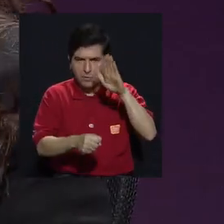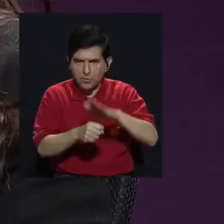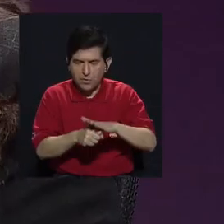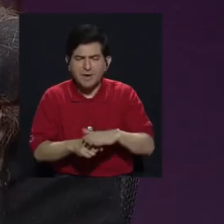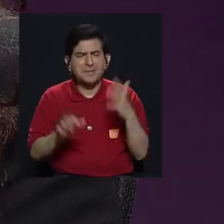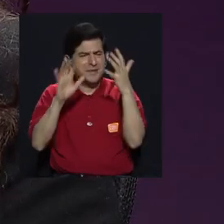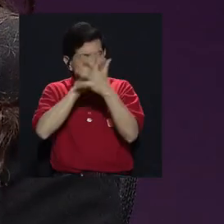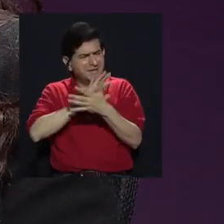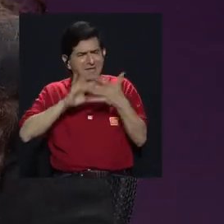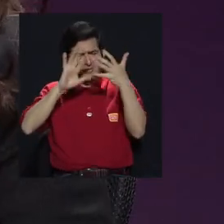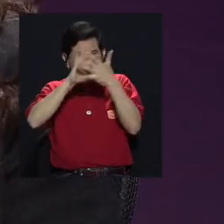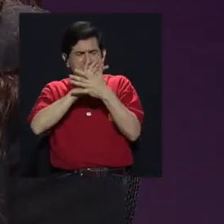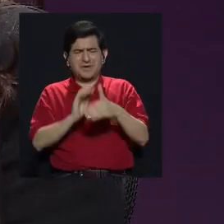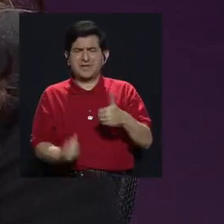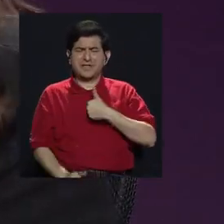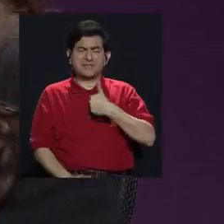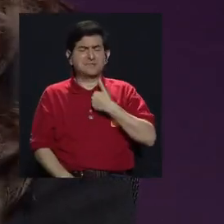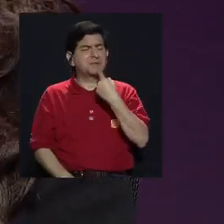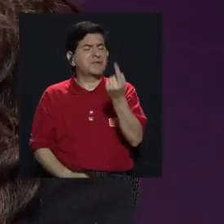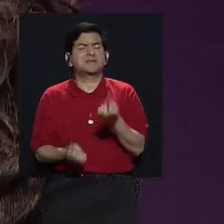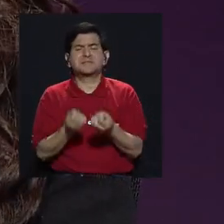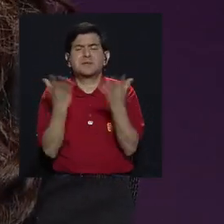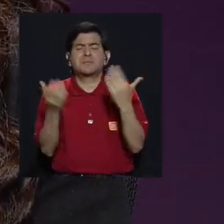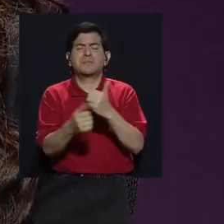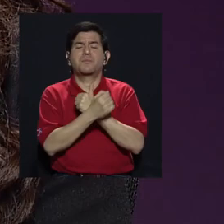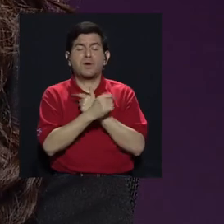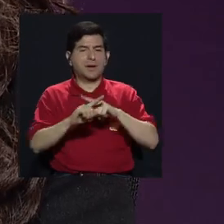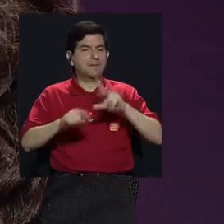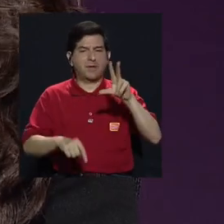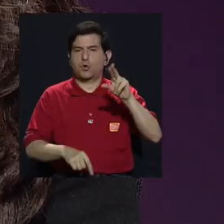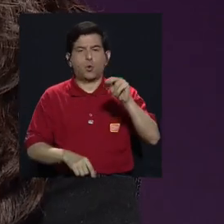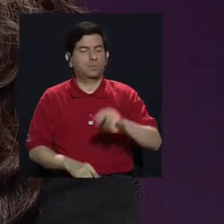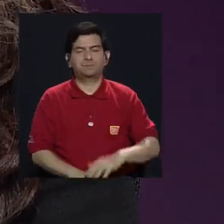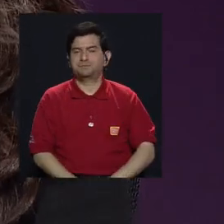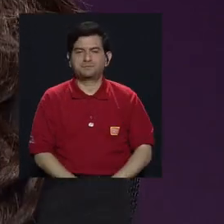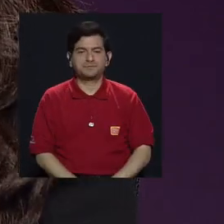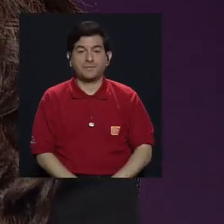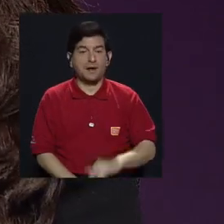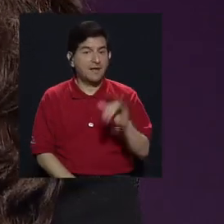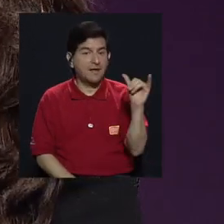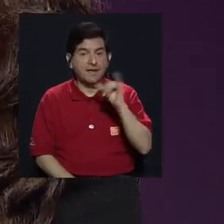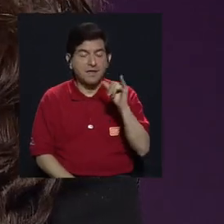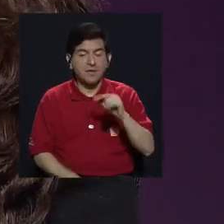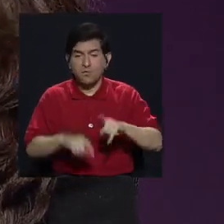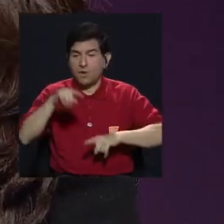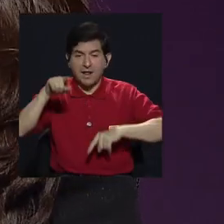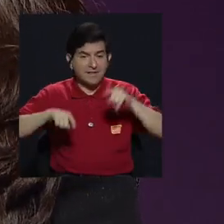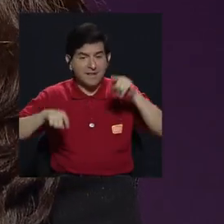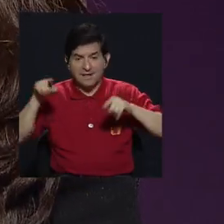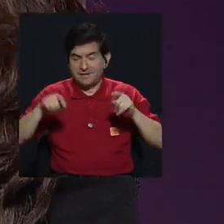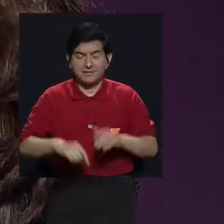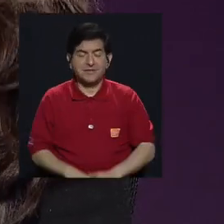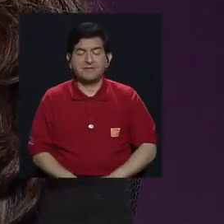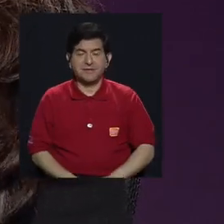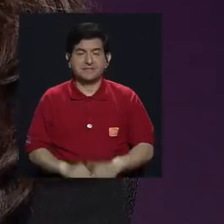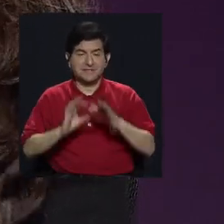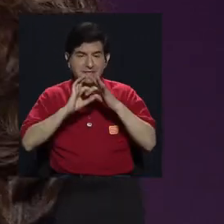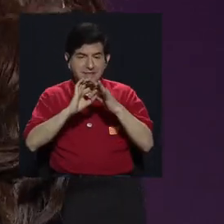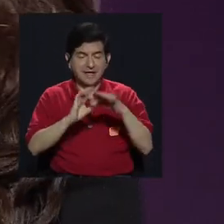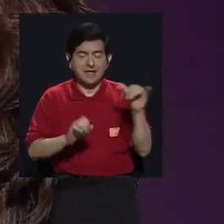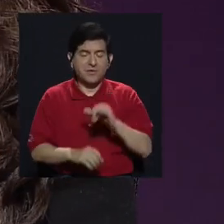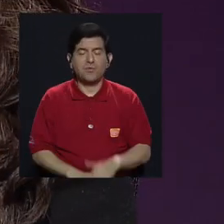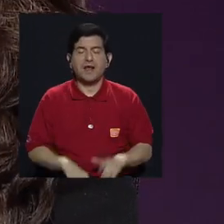que se confunden y se autodenominan poliamorosas y no lo son. Entonces, al igual que la diversidad sexual, está la